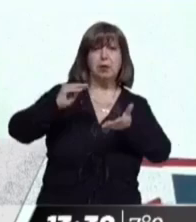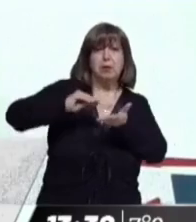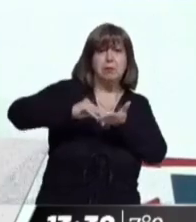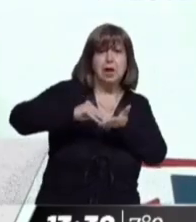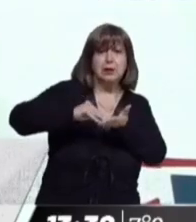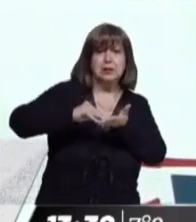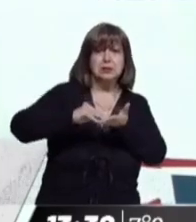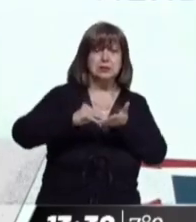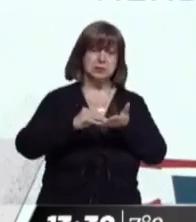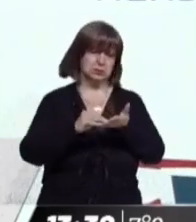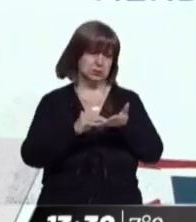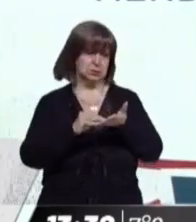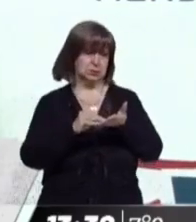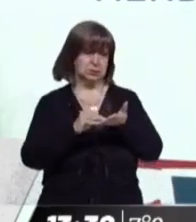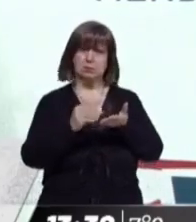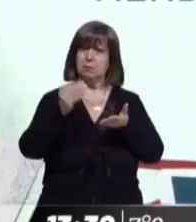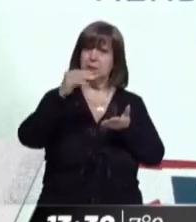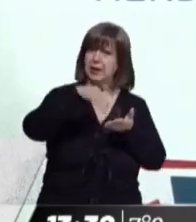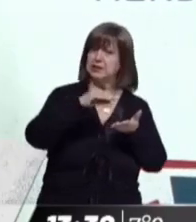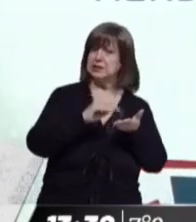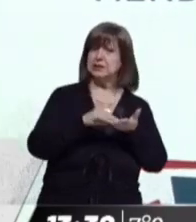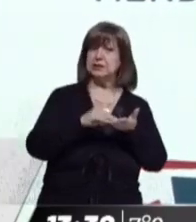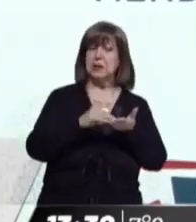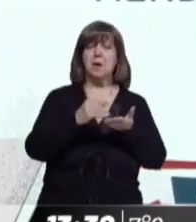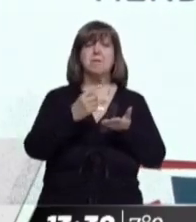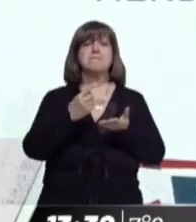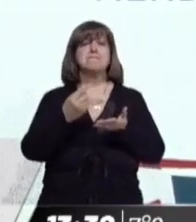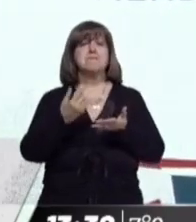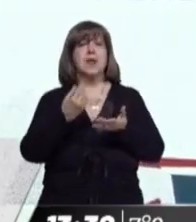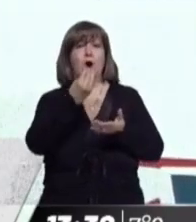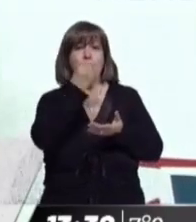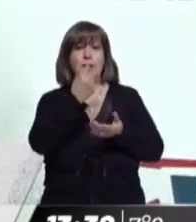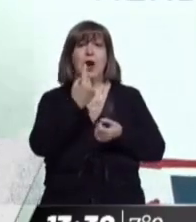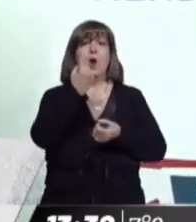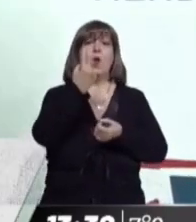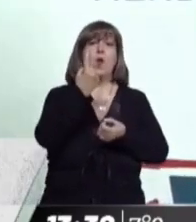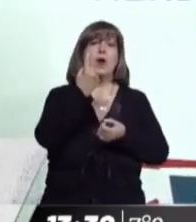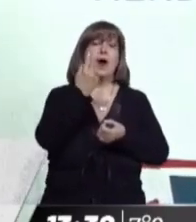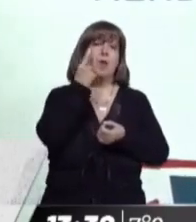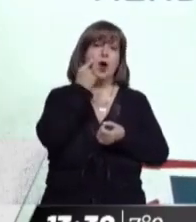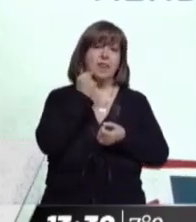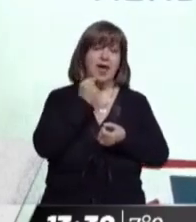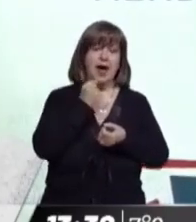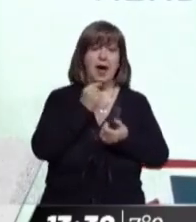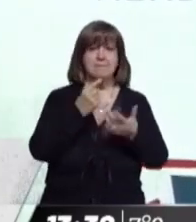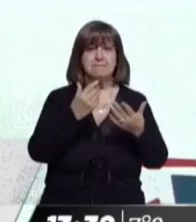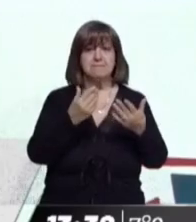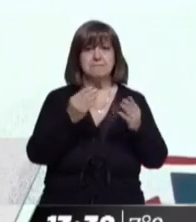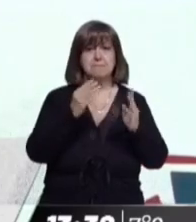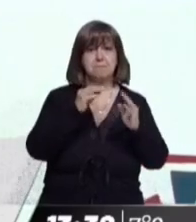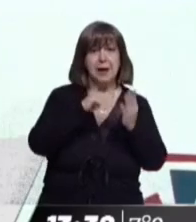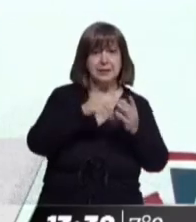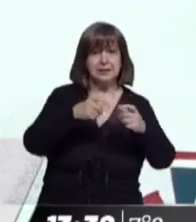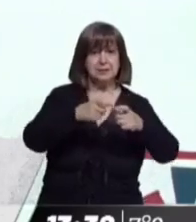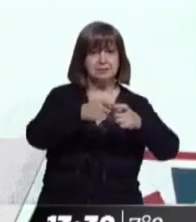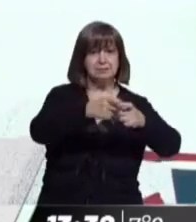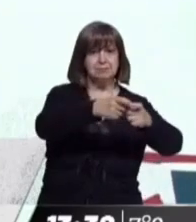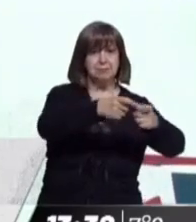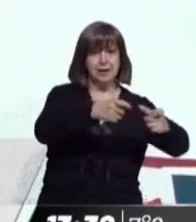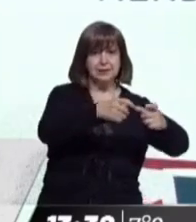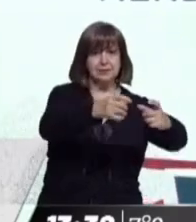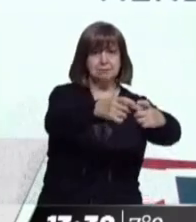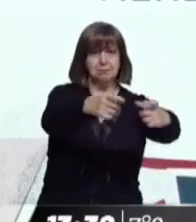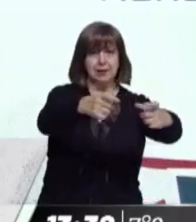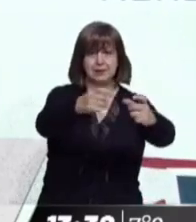situaciones de hambre Es decir una comida diaria y hoy si bien las las